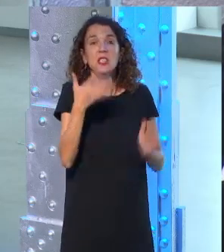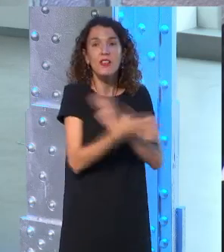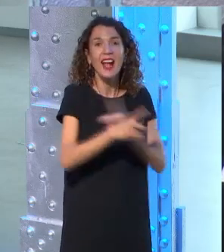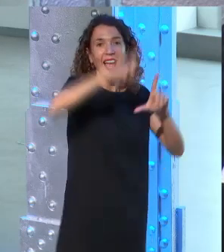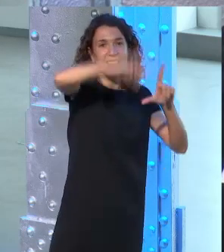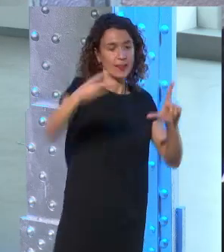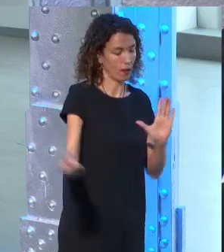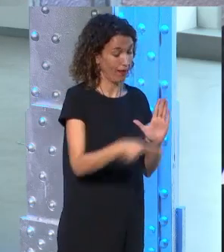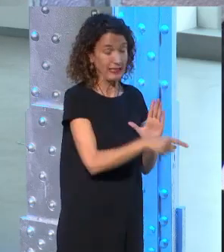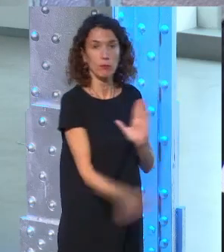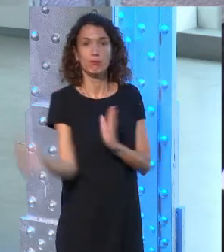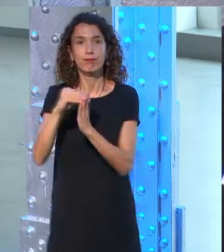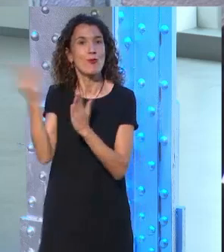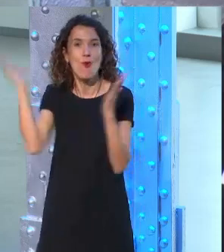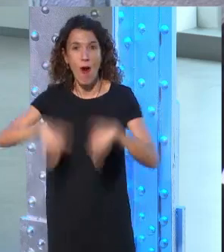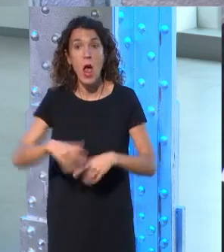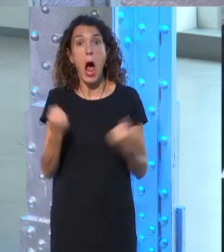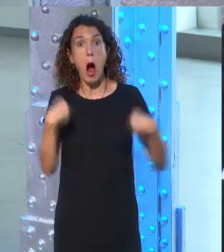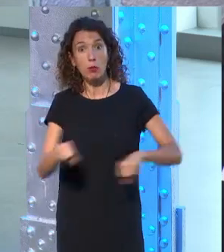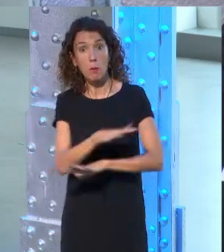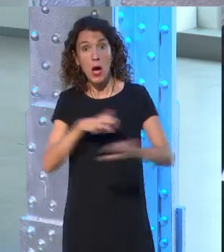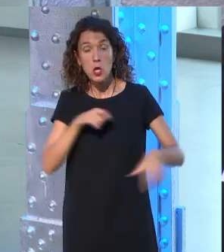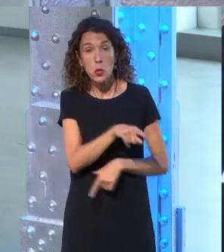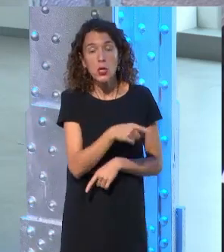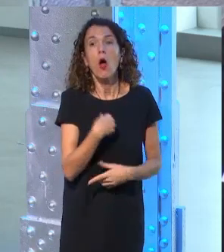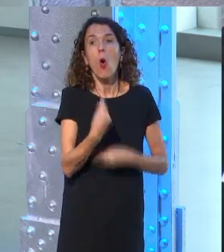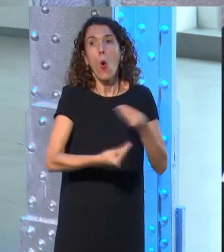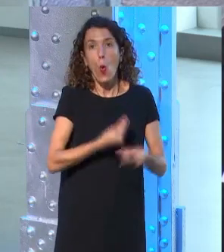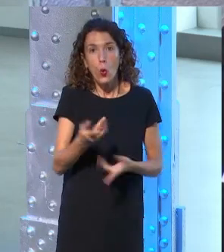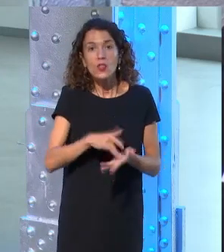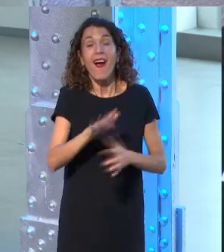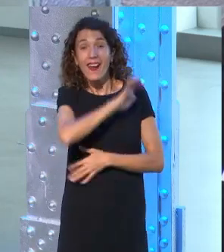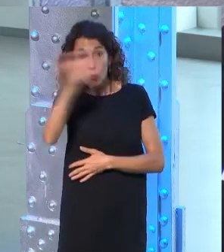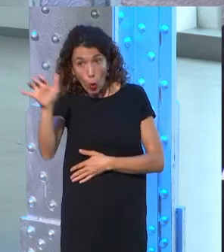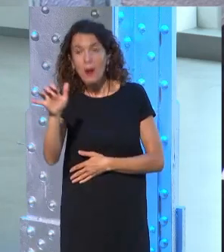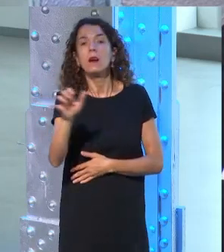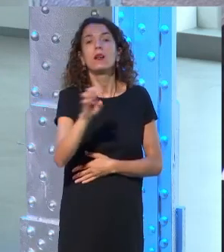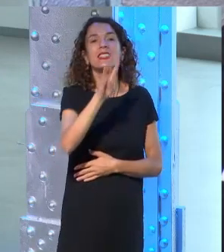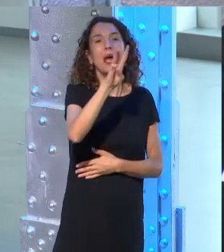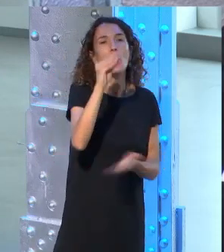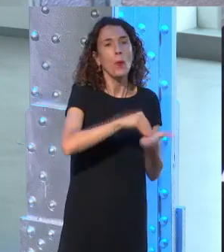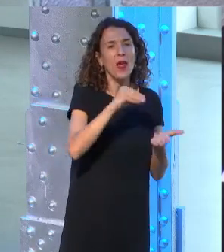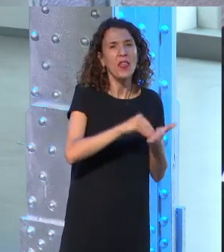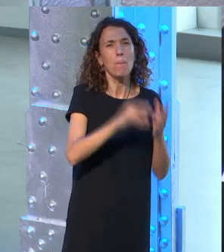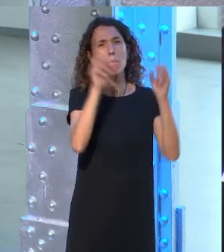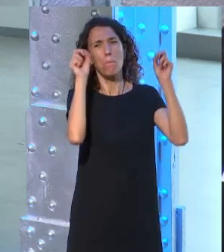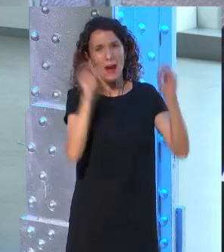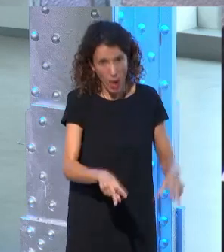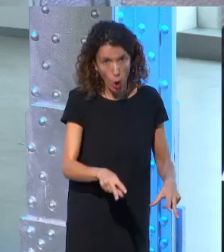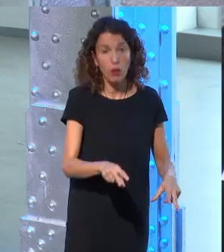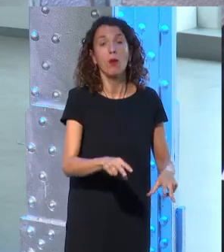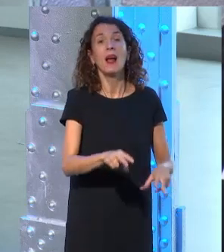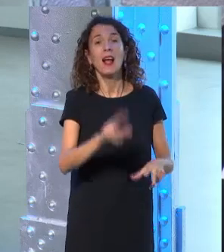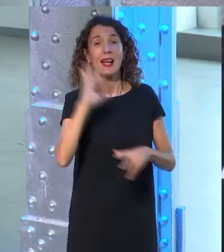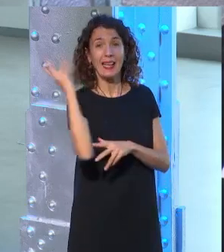las estadísticas, a pesar de que la mayoría de los utilizados en Europa son 3 veces peores para el